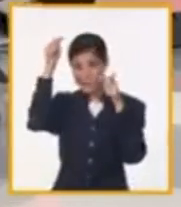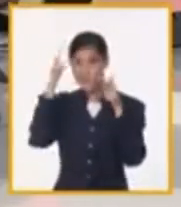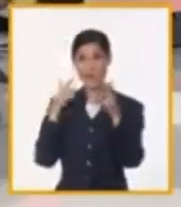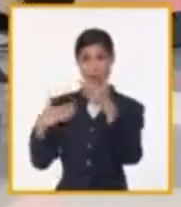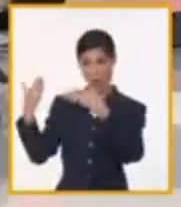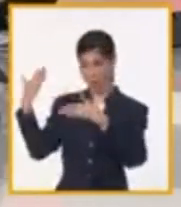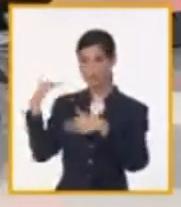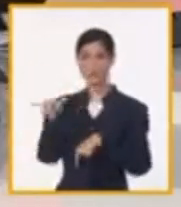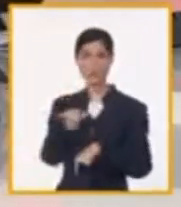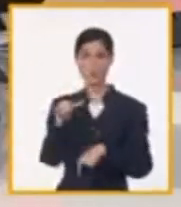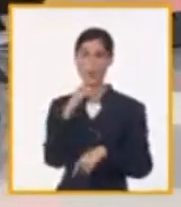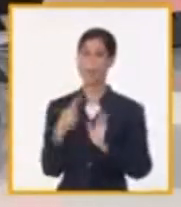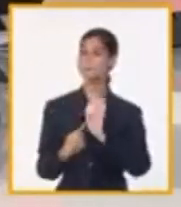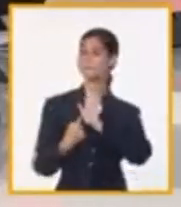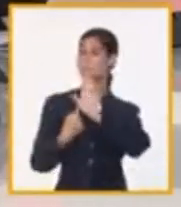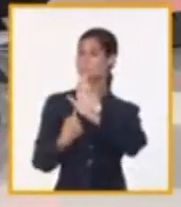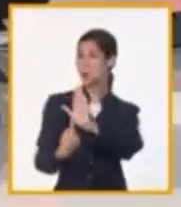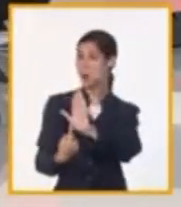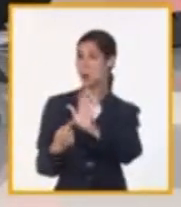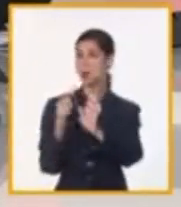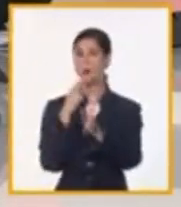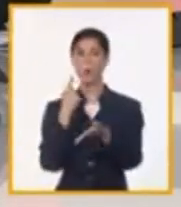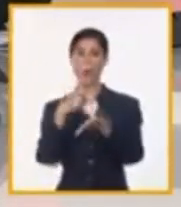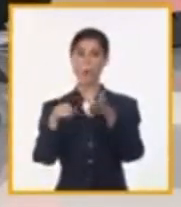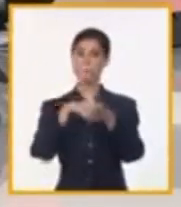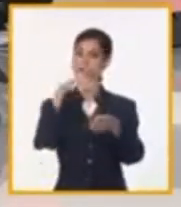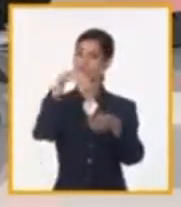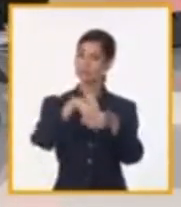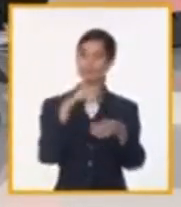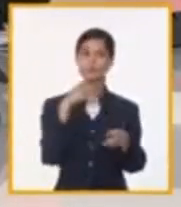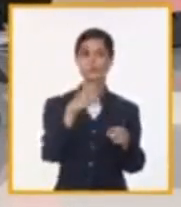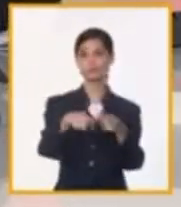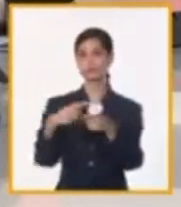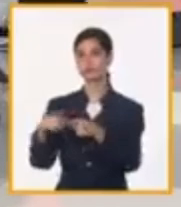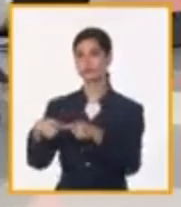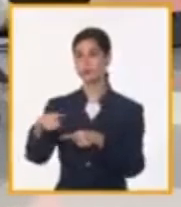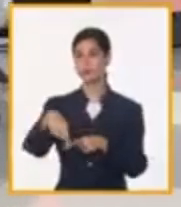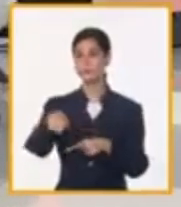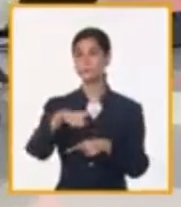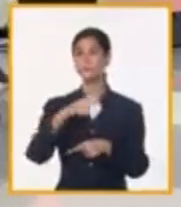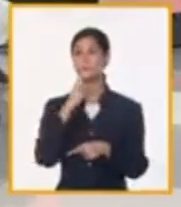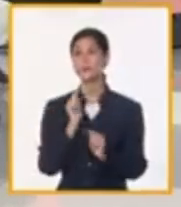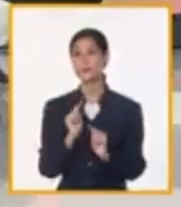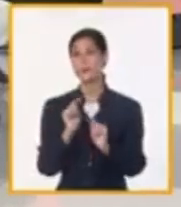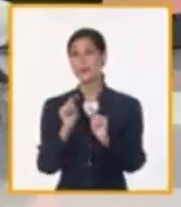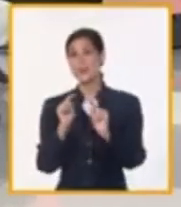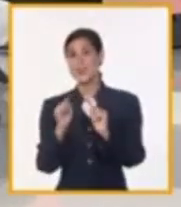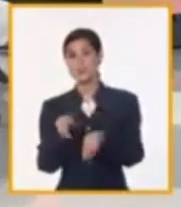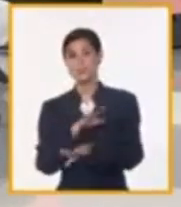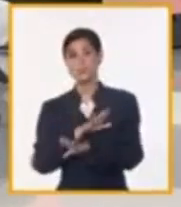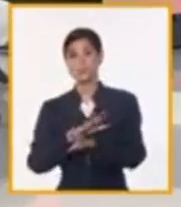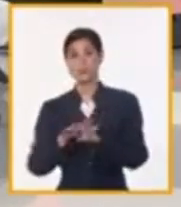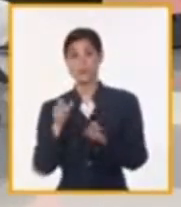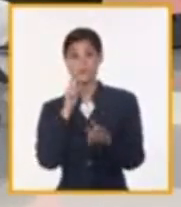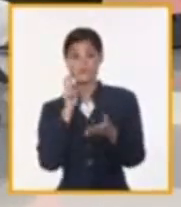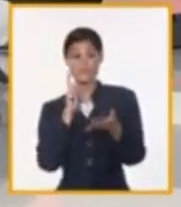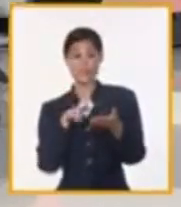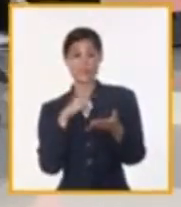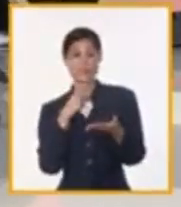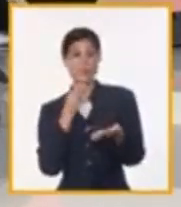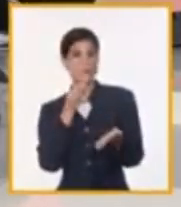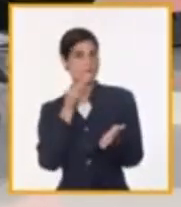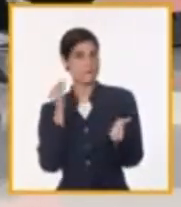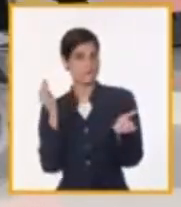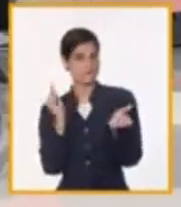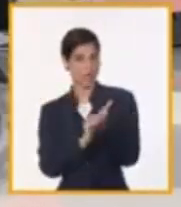eh e este esta o sea esta actitud revela también un poco el el tema del fraude y